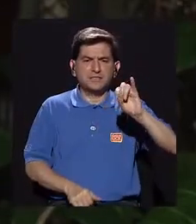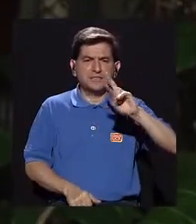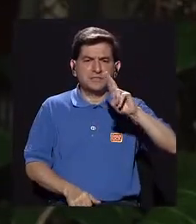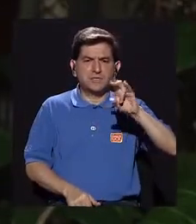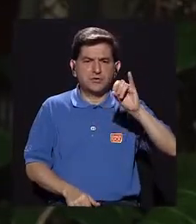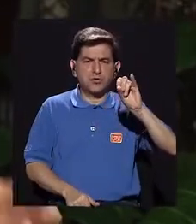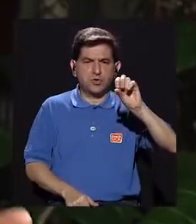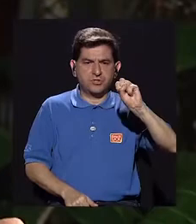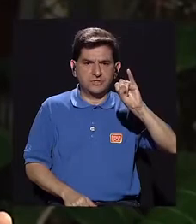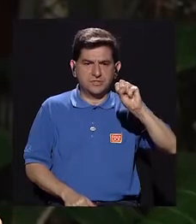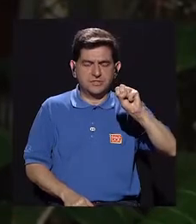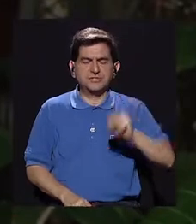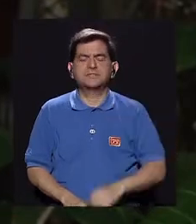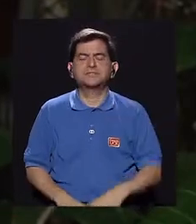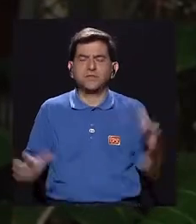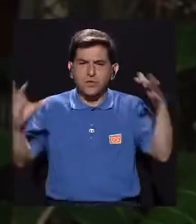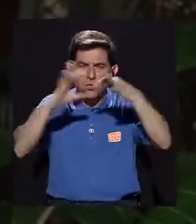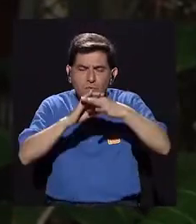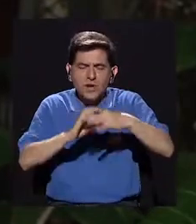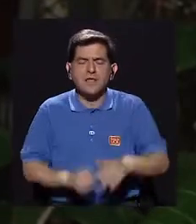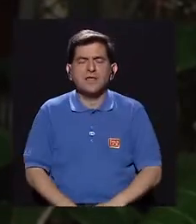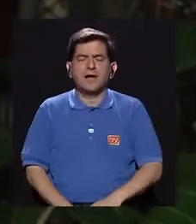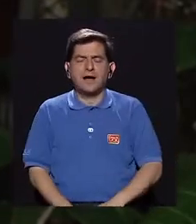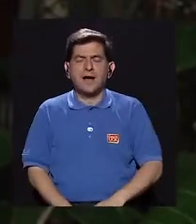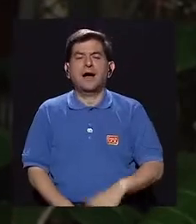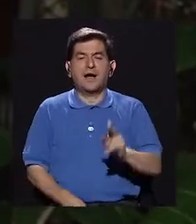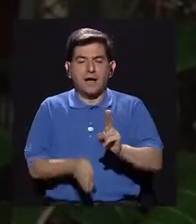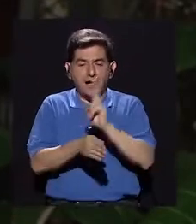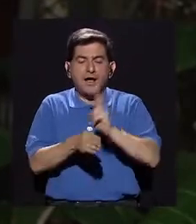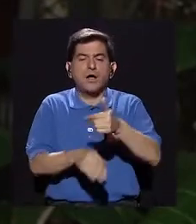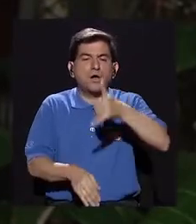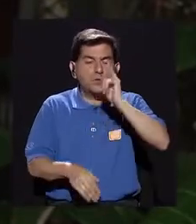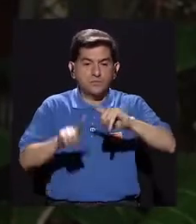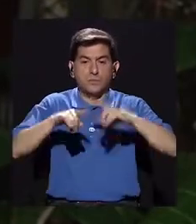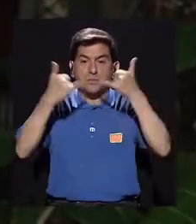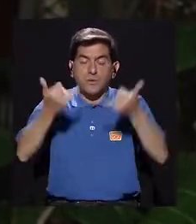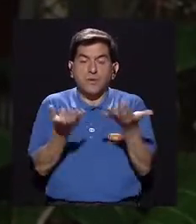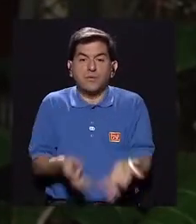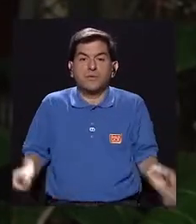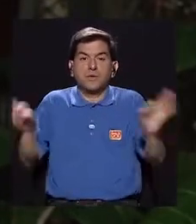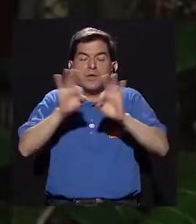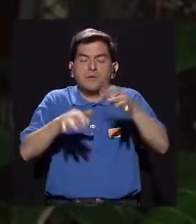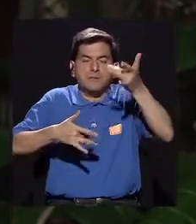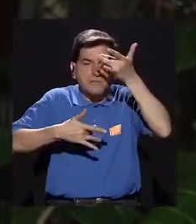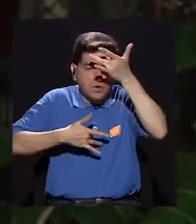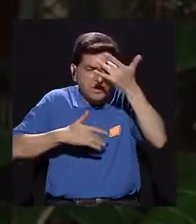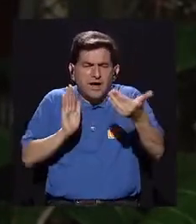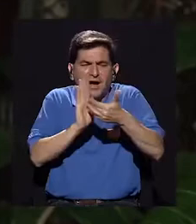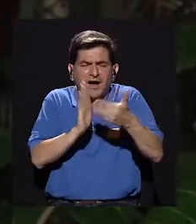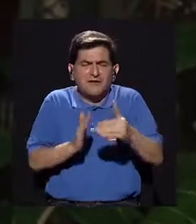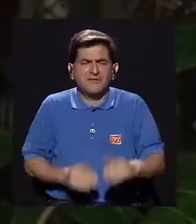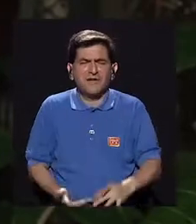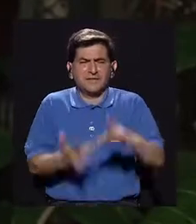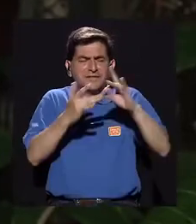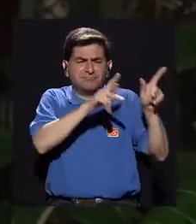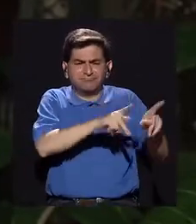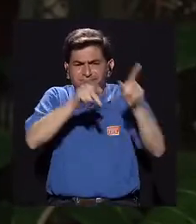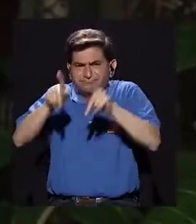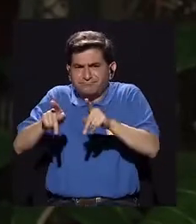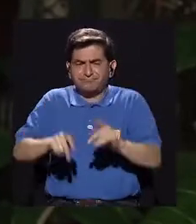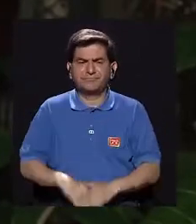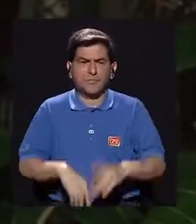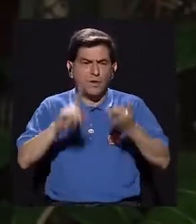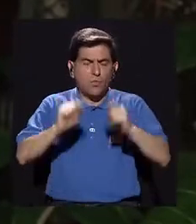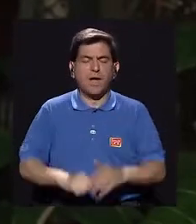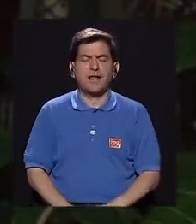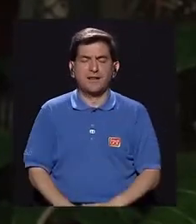cirrosis asociada al consumo de alcohol. Pero actualmente, la enfermedad que tiene más peso, que afecta a mayor cantidad de